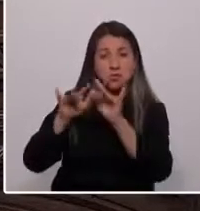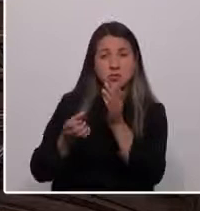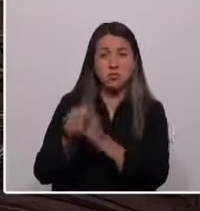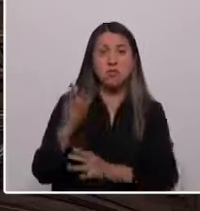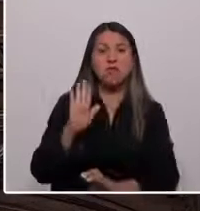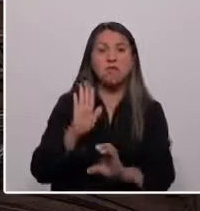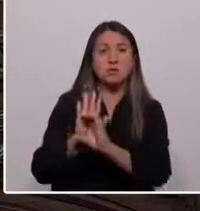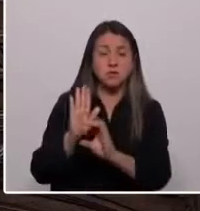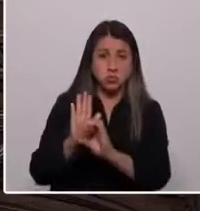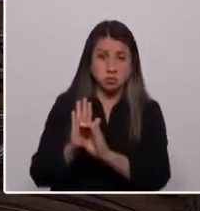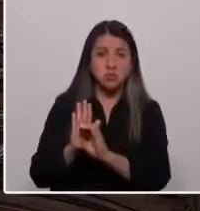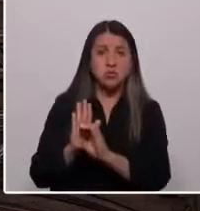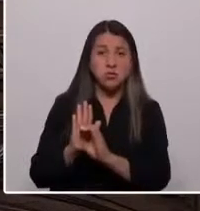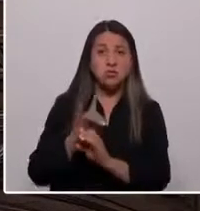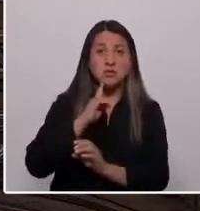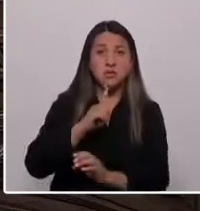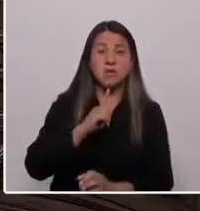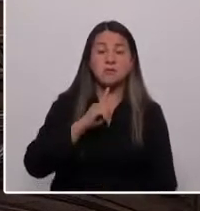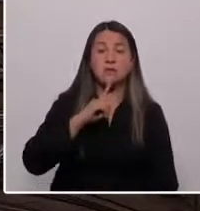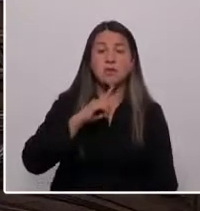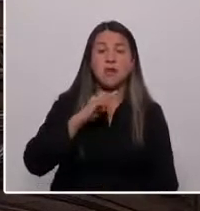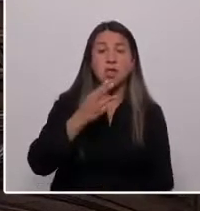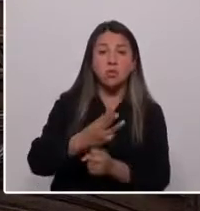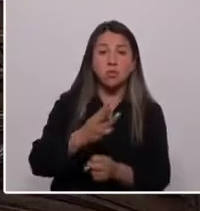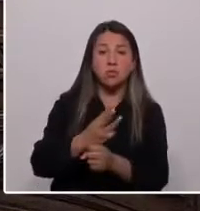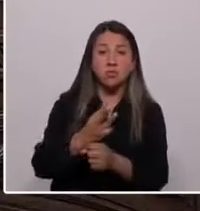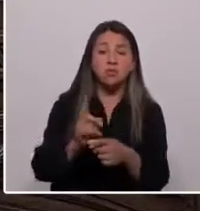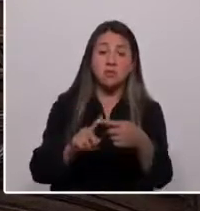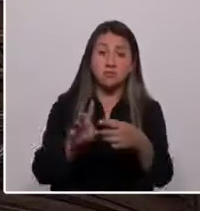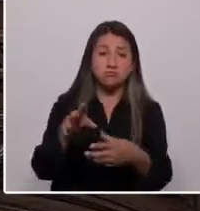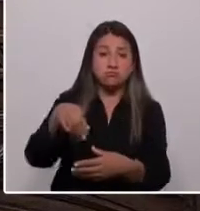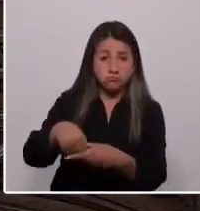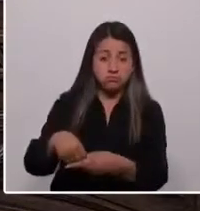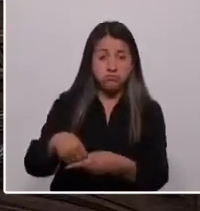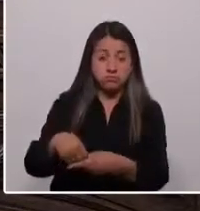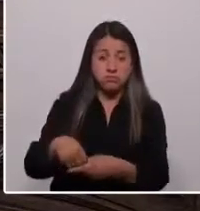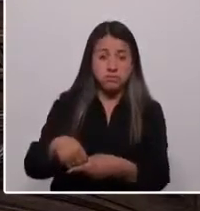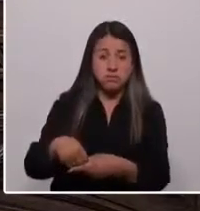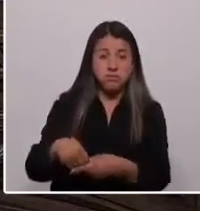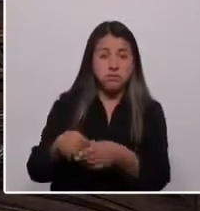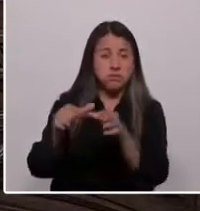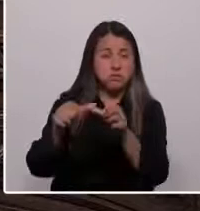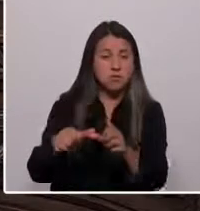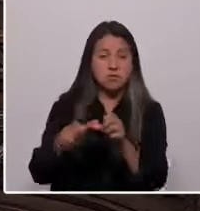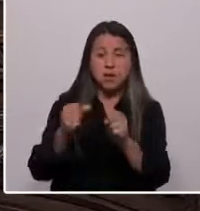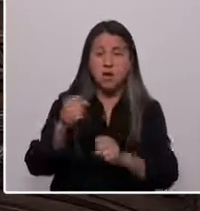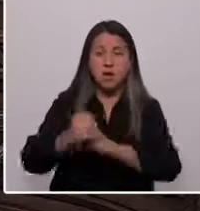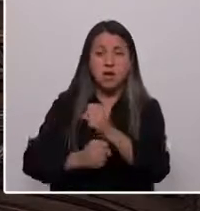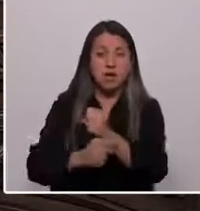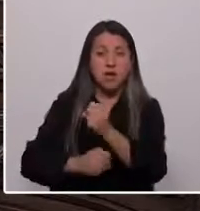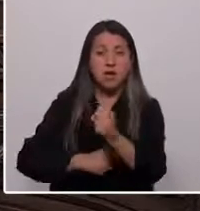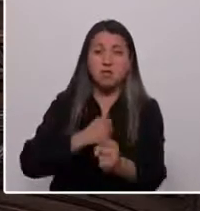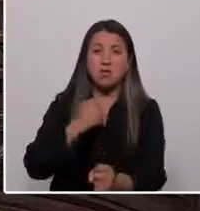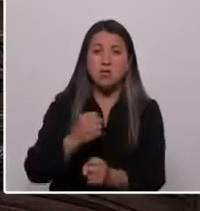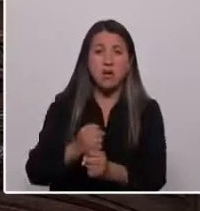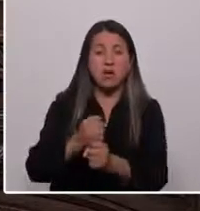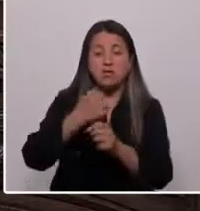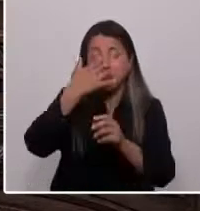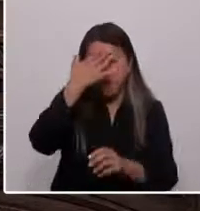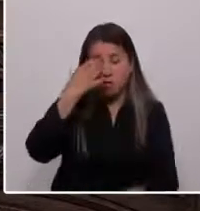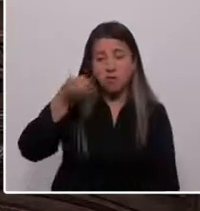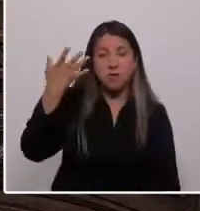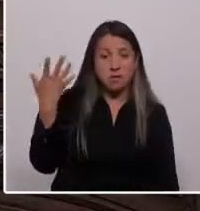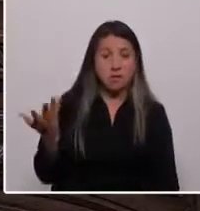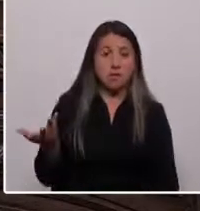nuestros adultos mayores quienes por tanto tiempo han sido olvidados para que tengan el